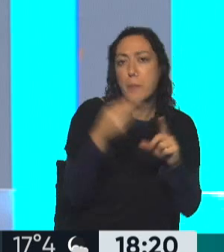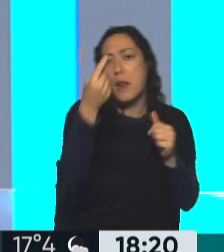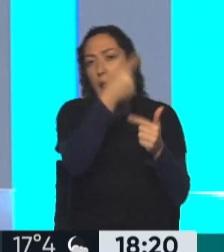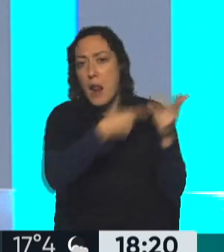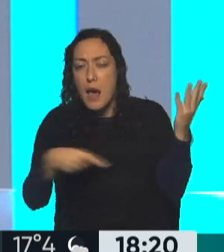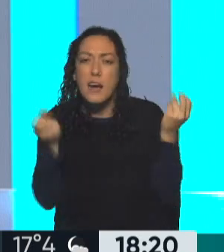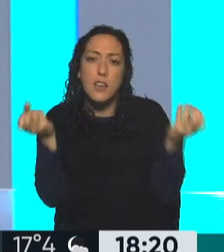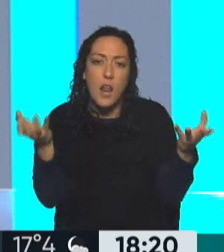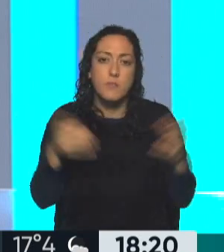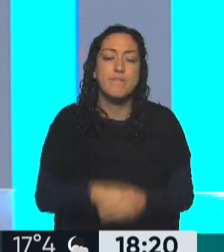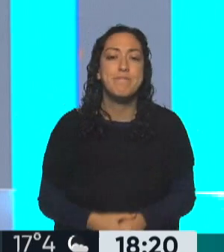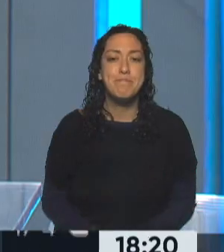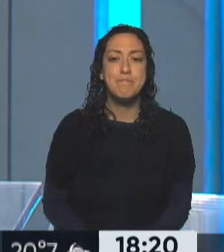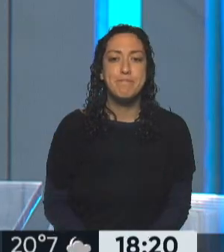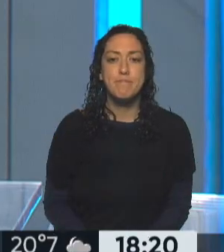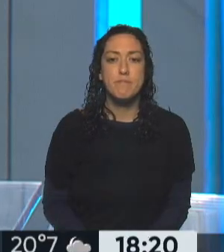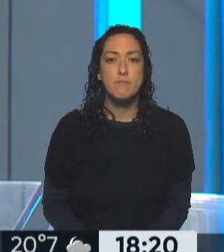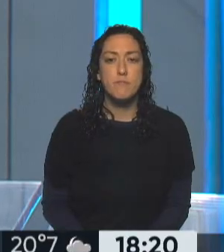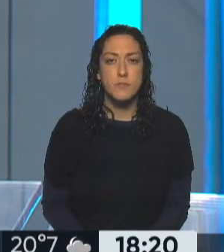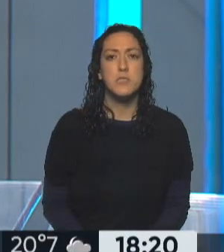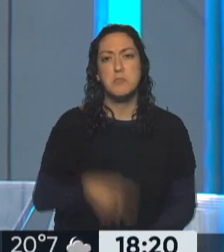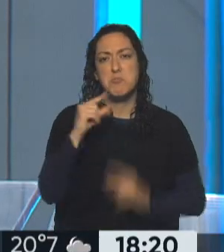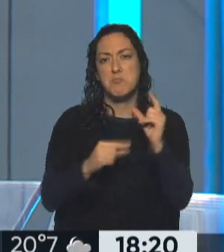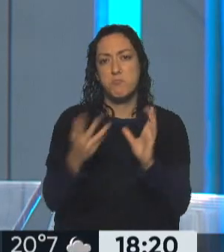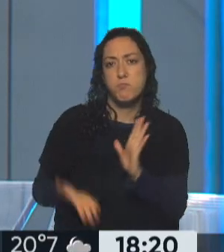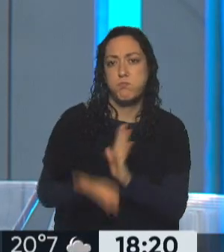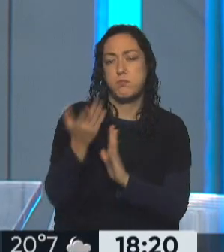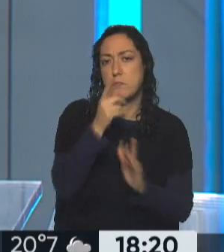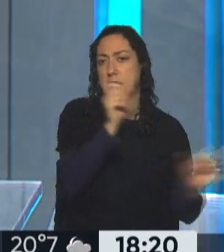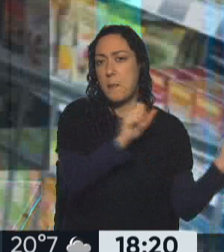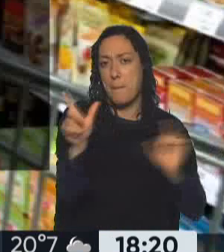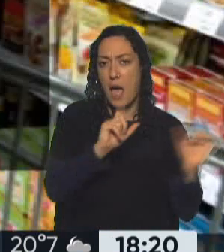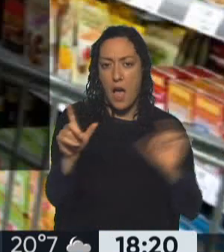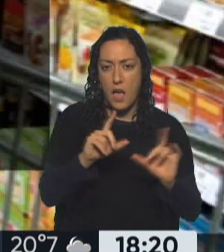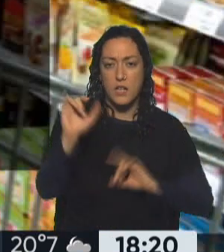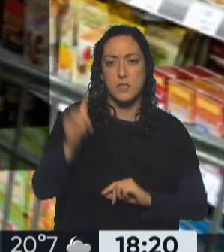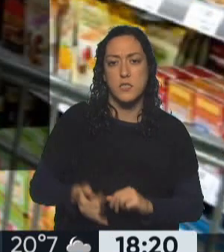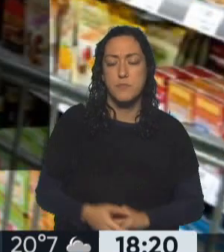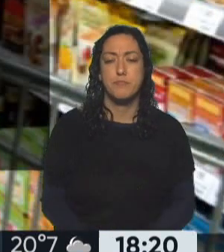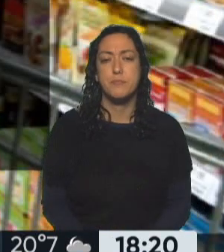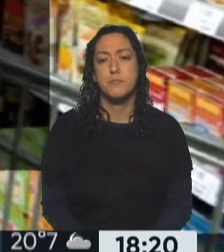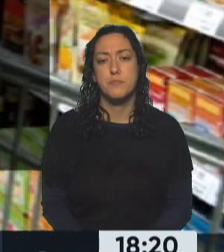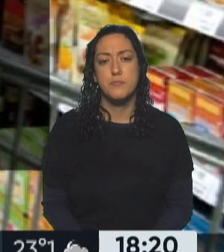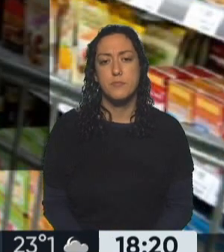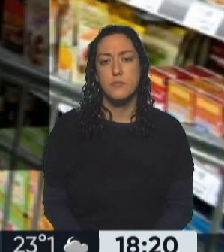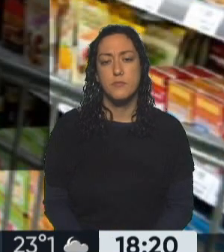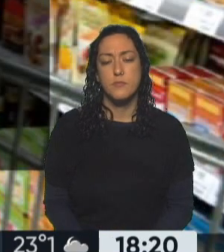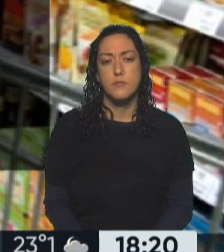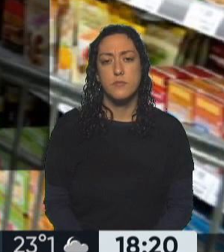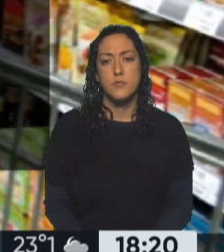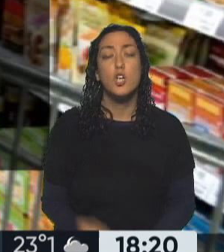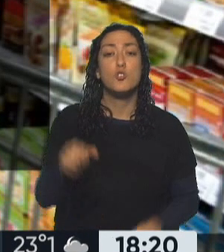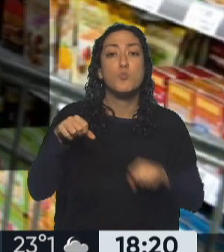Viene el consumo, Rulo. Viene en crecimiento. Ahora, eso sí, creo que tenemos unas placas para compartir algunos números que tienen que ver con esto. Con ventas